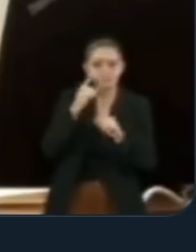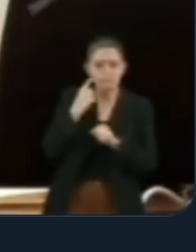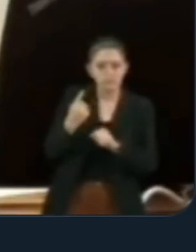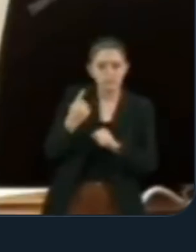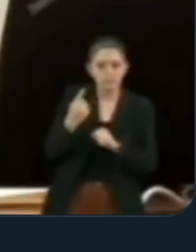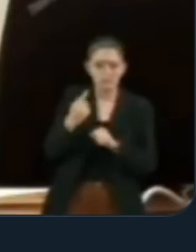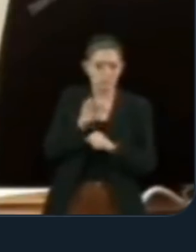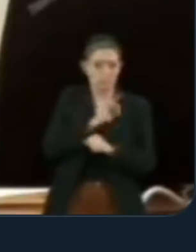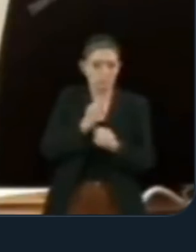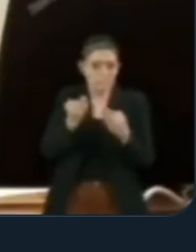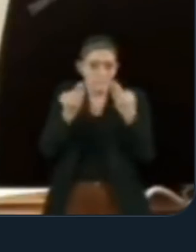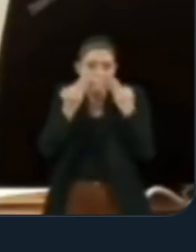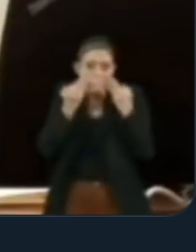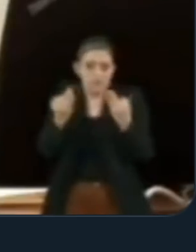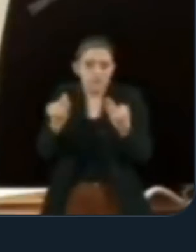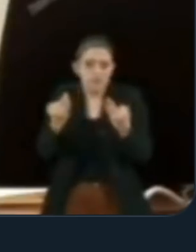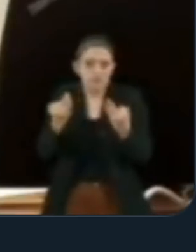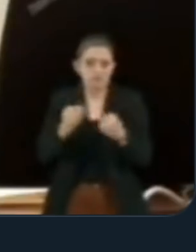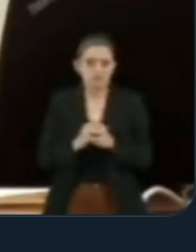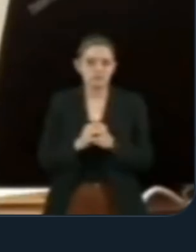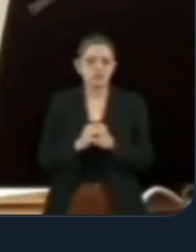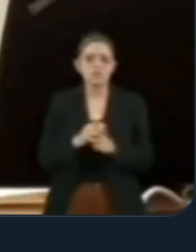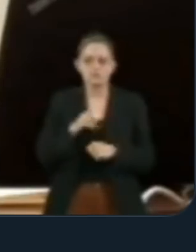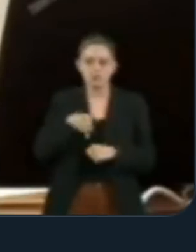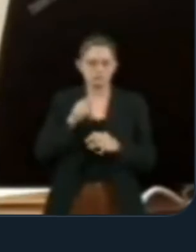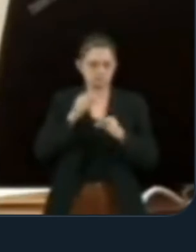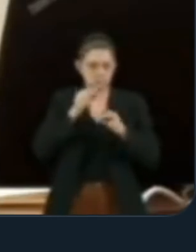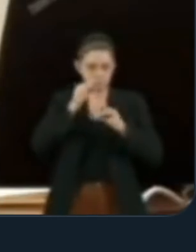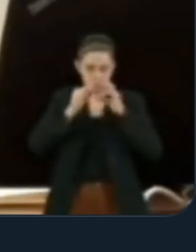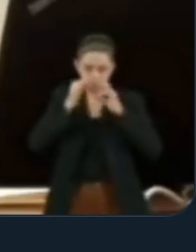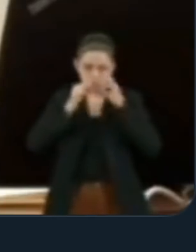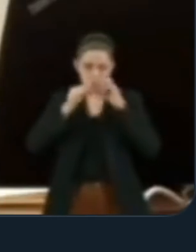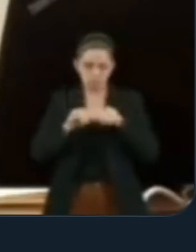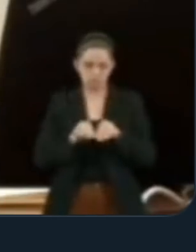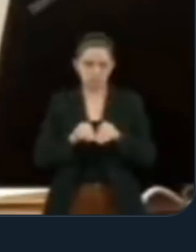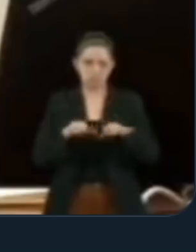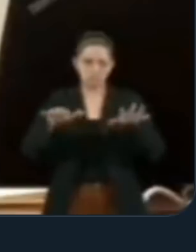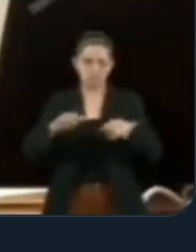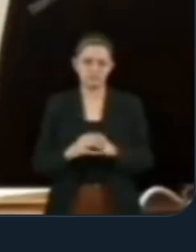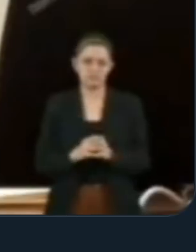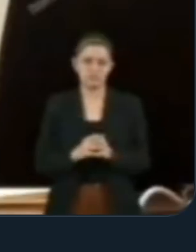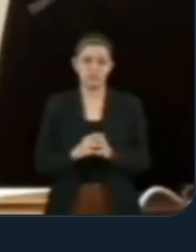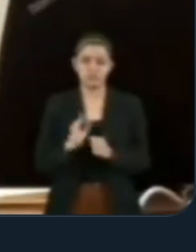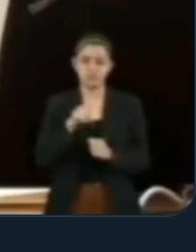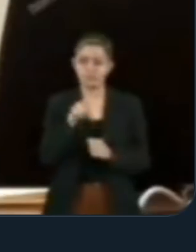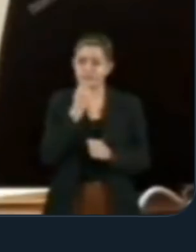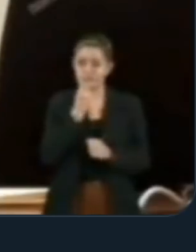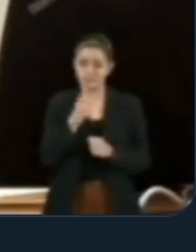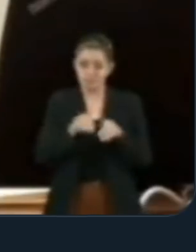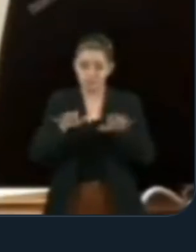constatar la poderosa campaña de difusión que se está haciendo. Quien diga lo contrario,